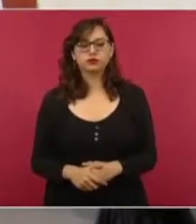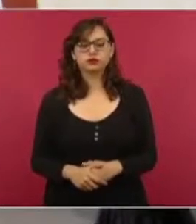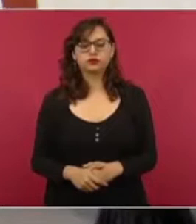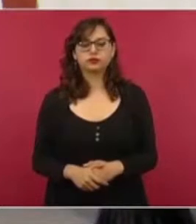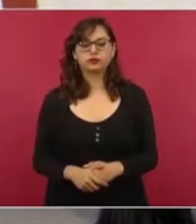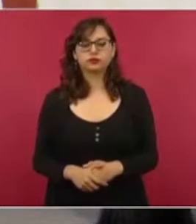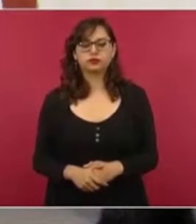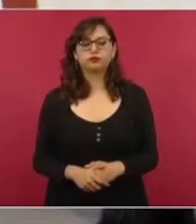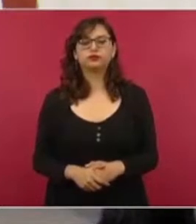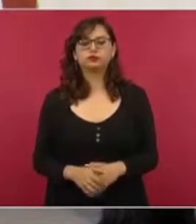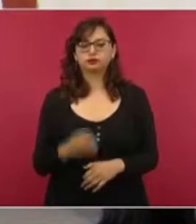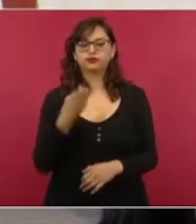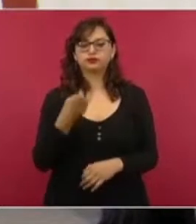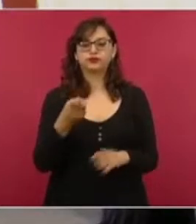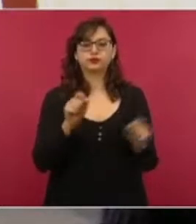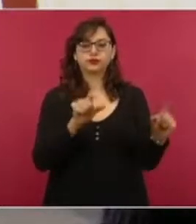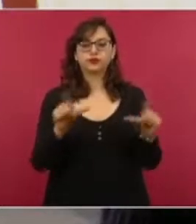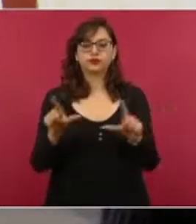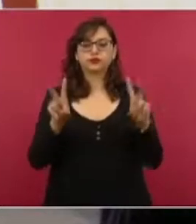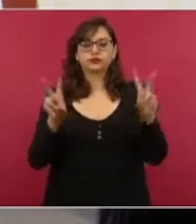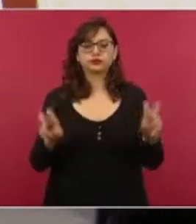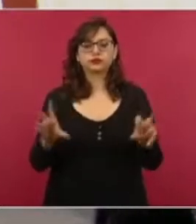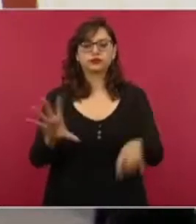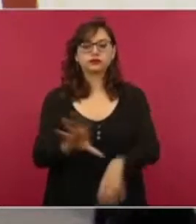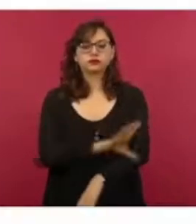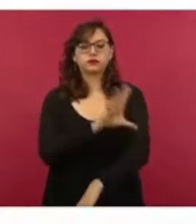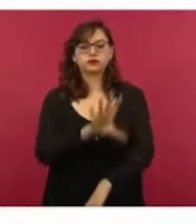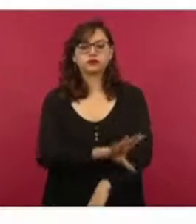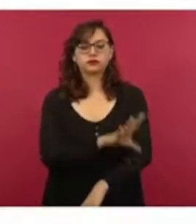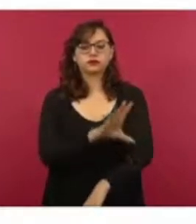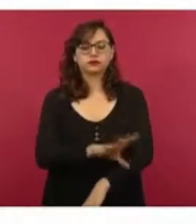Sí, es de la electricidad.